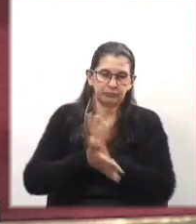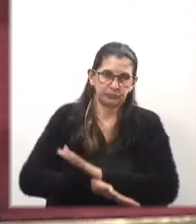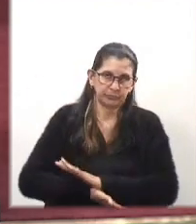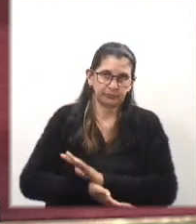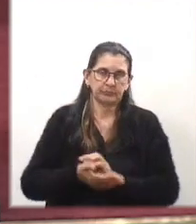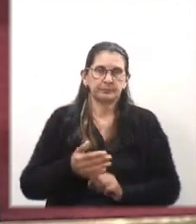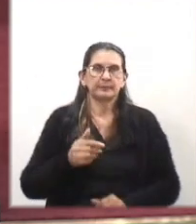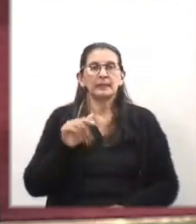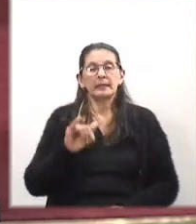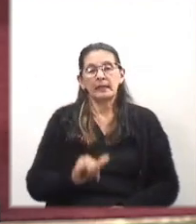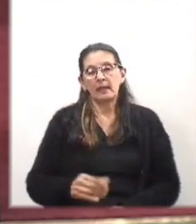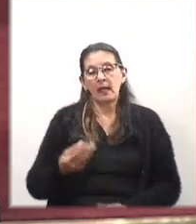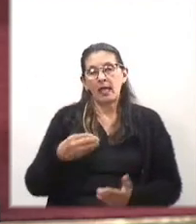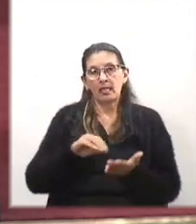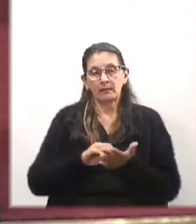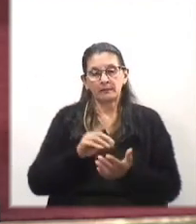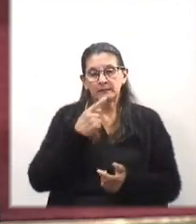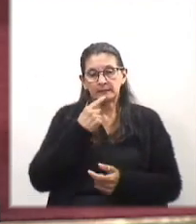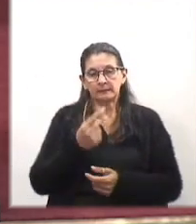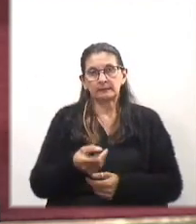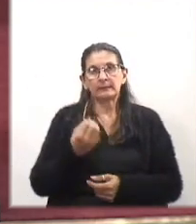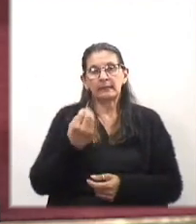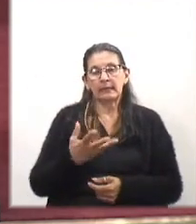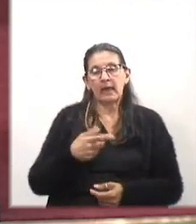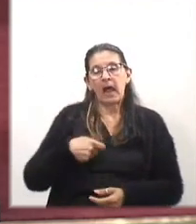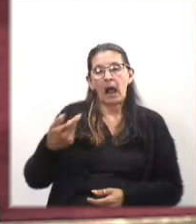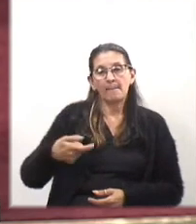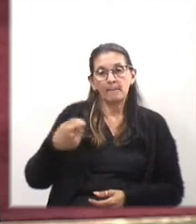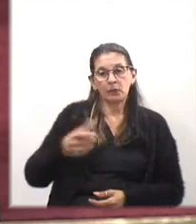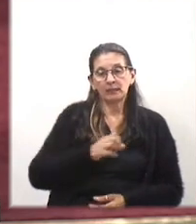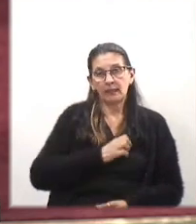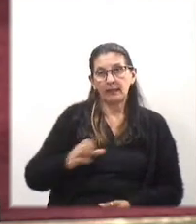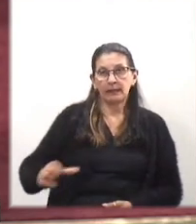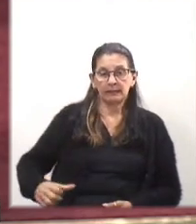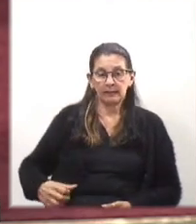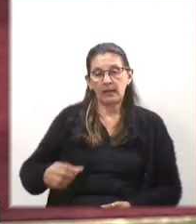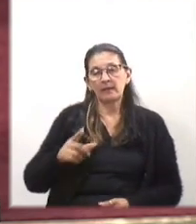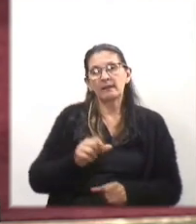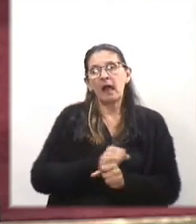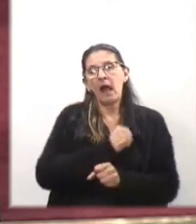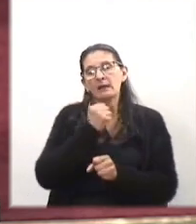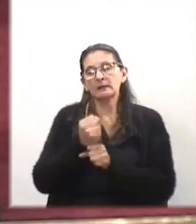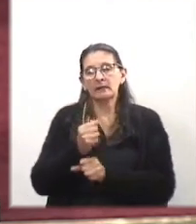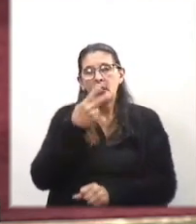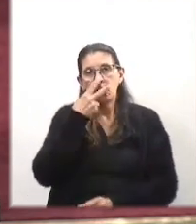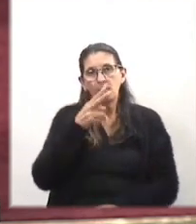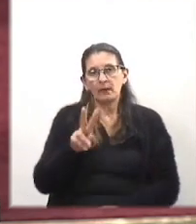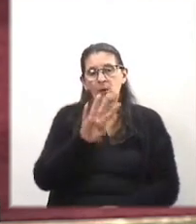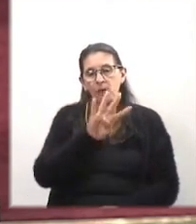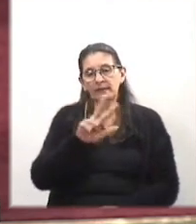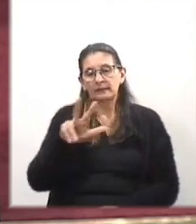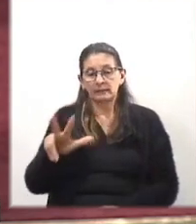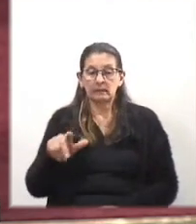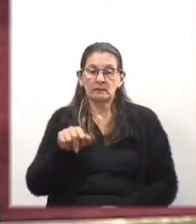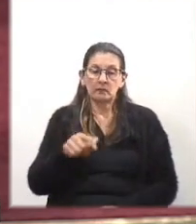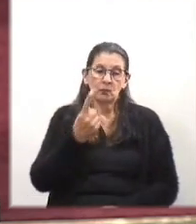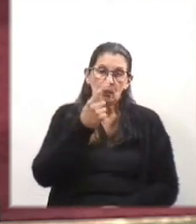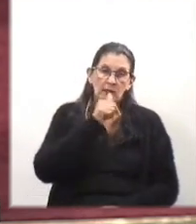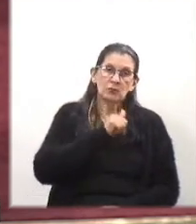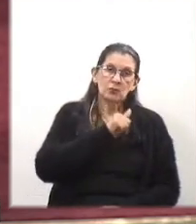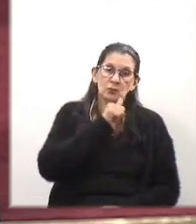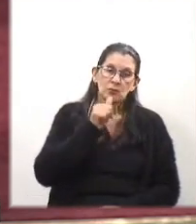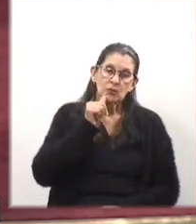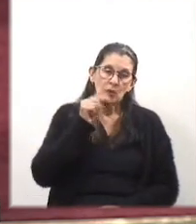caja. También se destaca que los aportes del Estado serán hasta el 2043, solución que